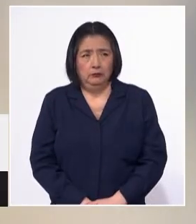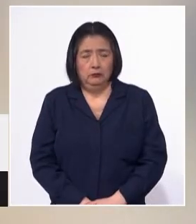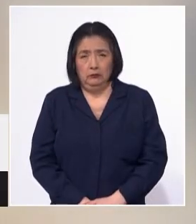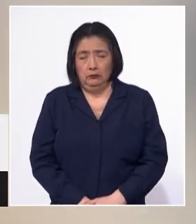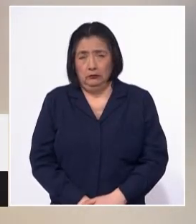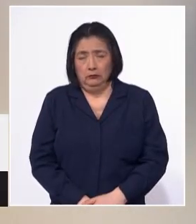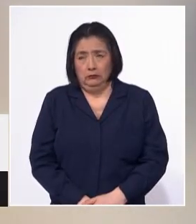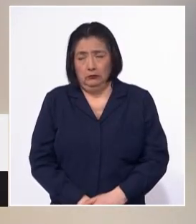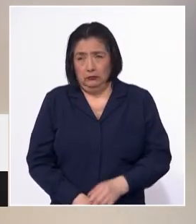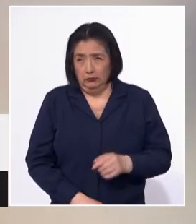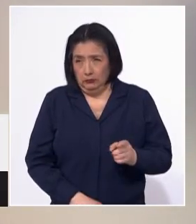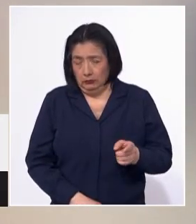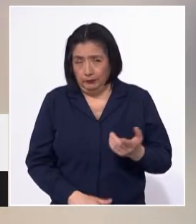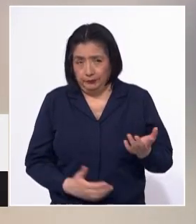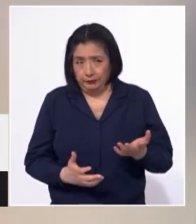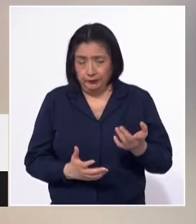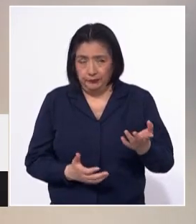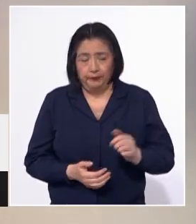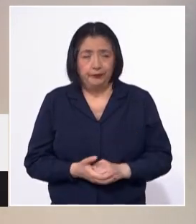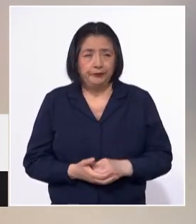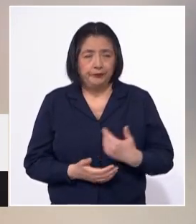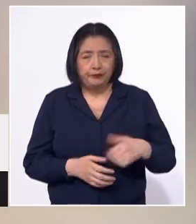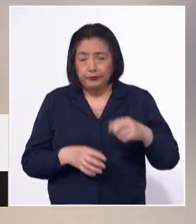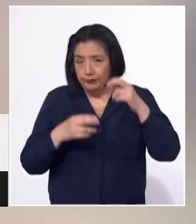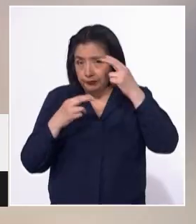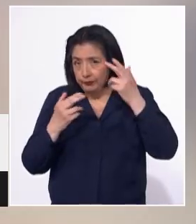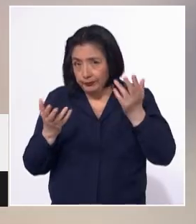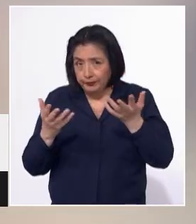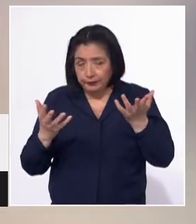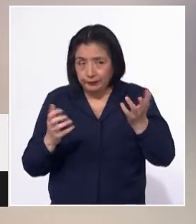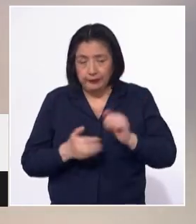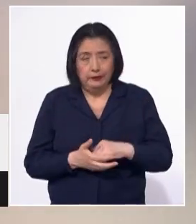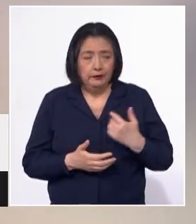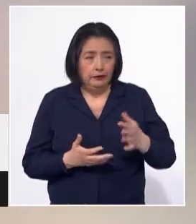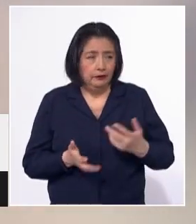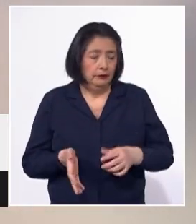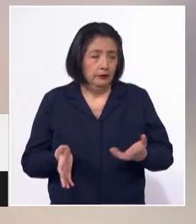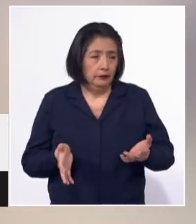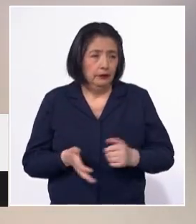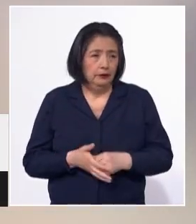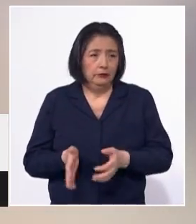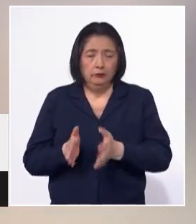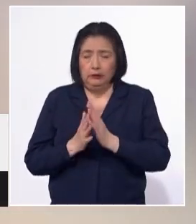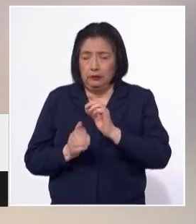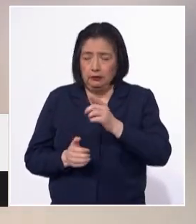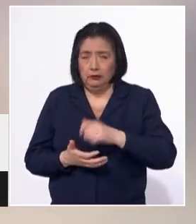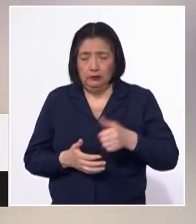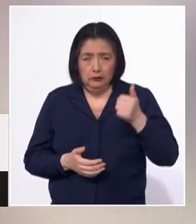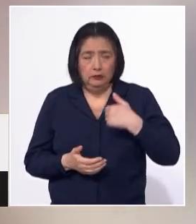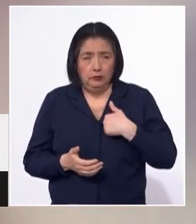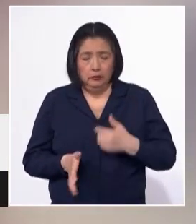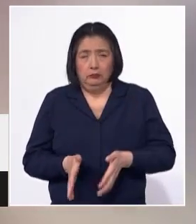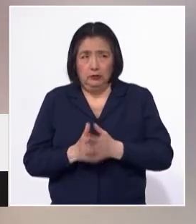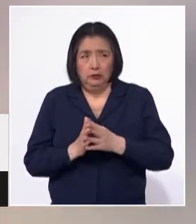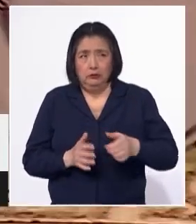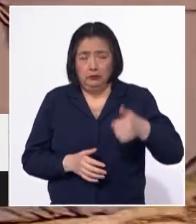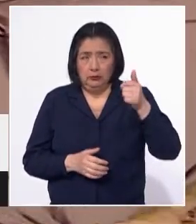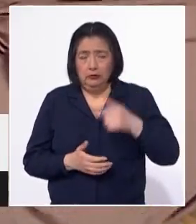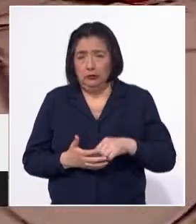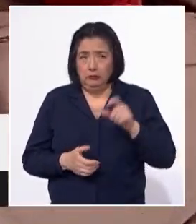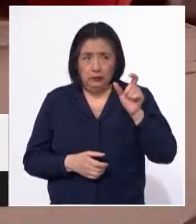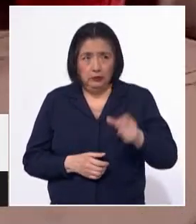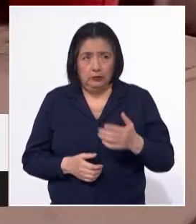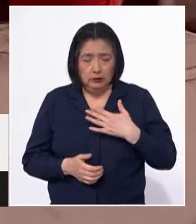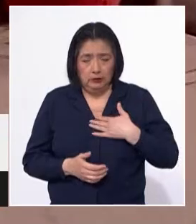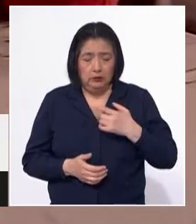esto va a ser todavía una noticia que hacen pedido, por supuesto, las autoridades. Lo que yo pido es que la persona que